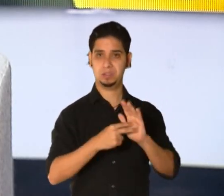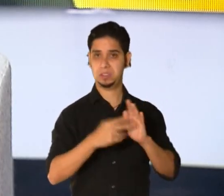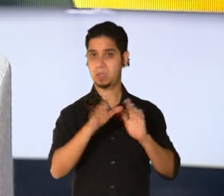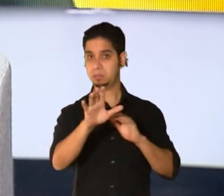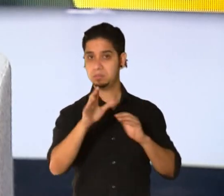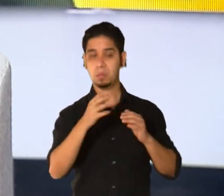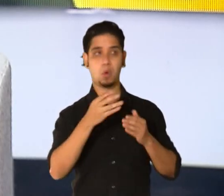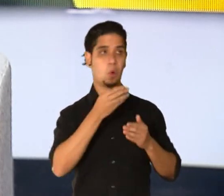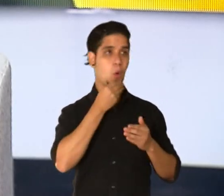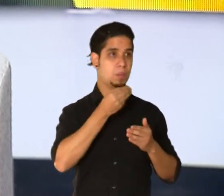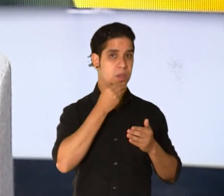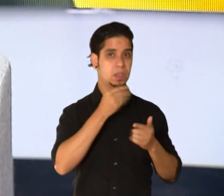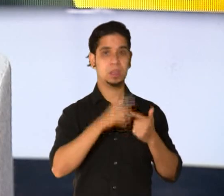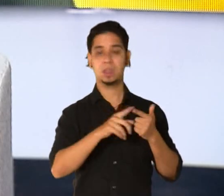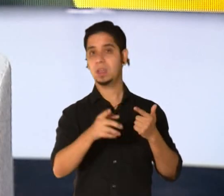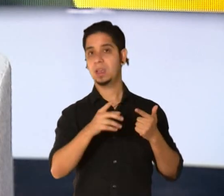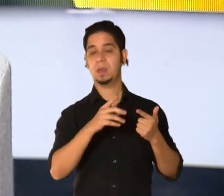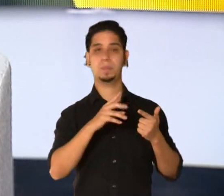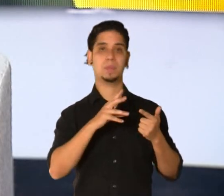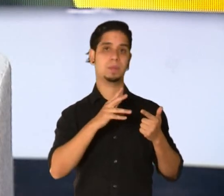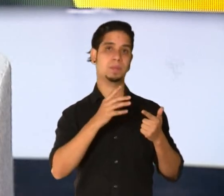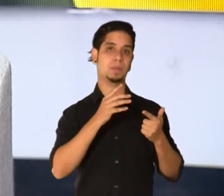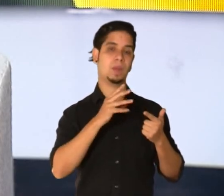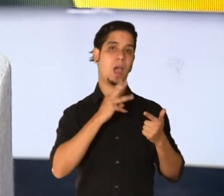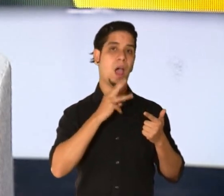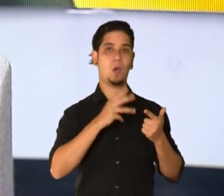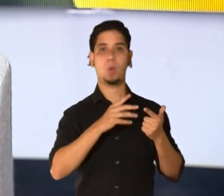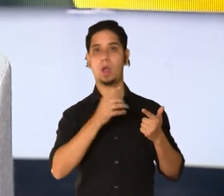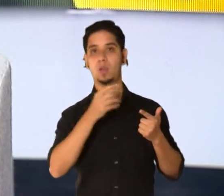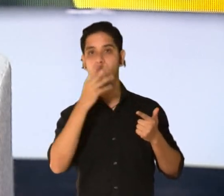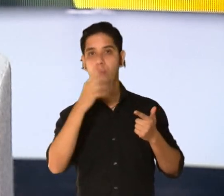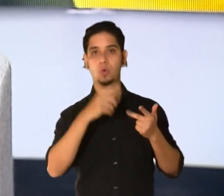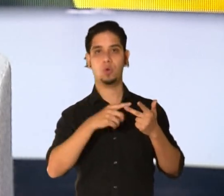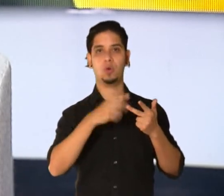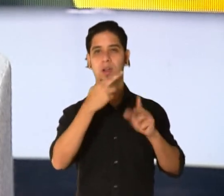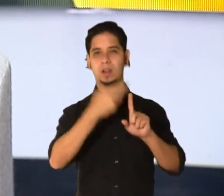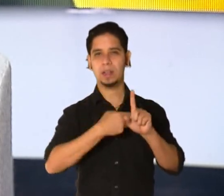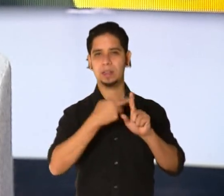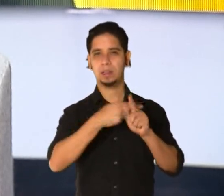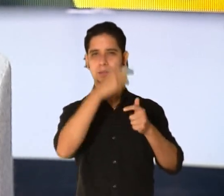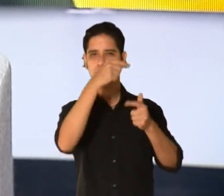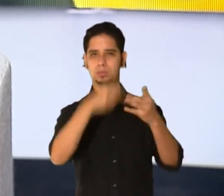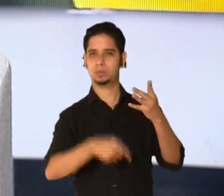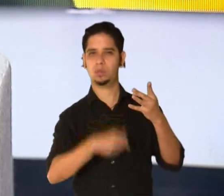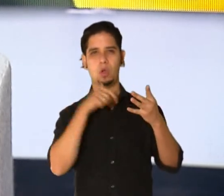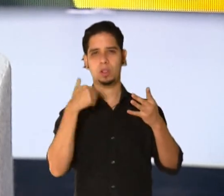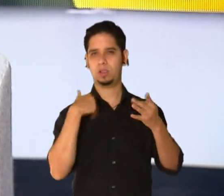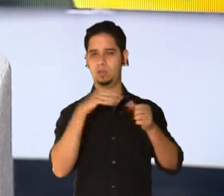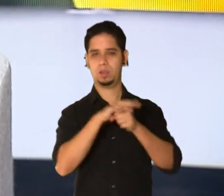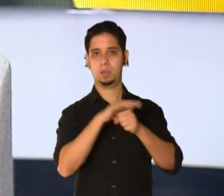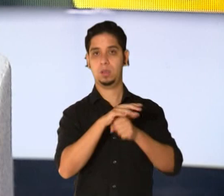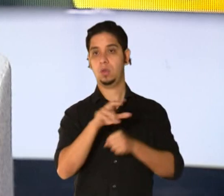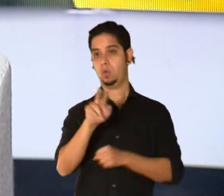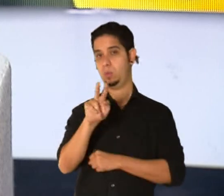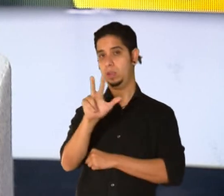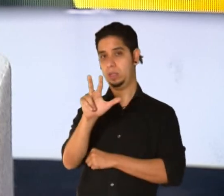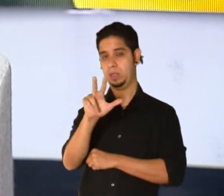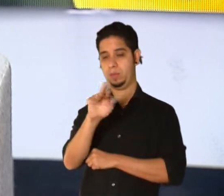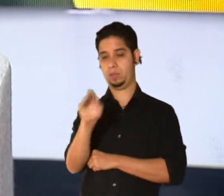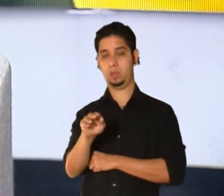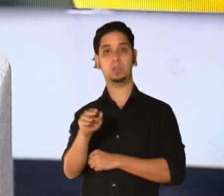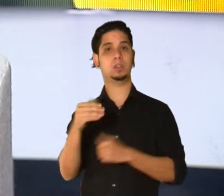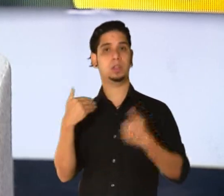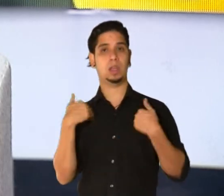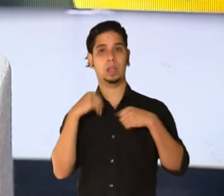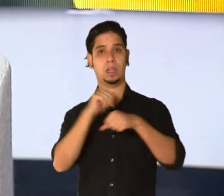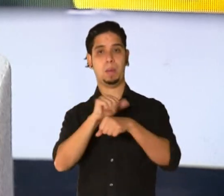ejemplo, la comida, pagar las utilidades y la renta. Un 23% o perdió su empleo